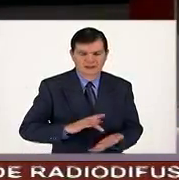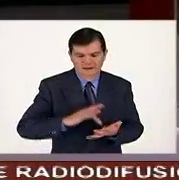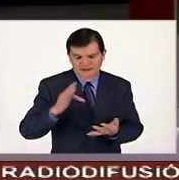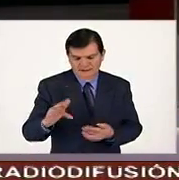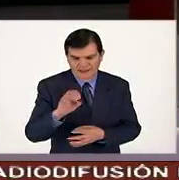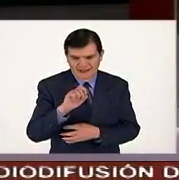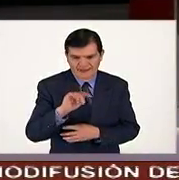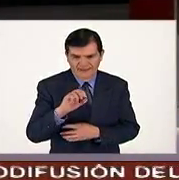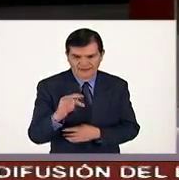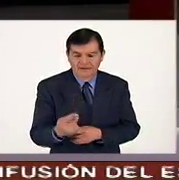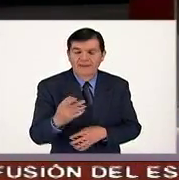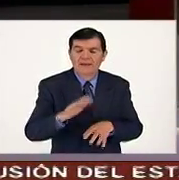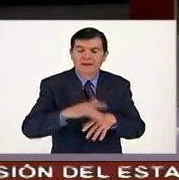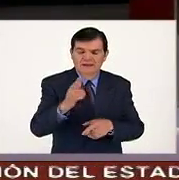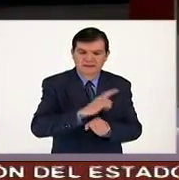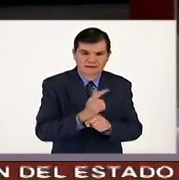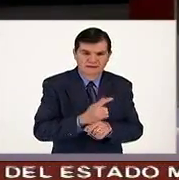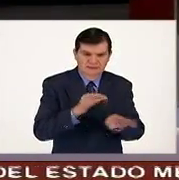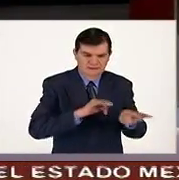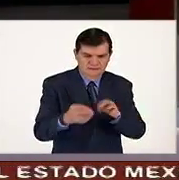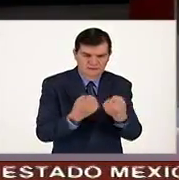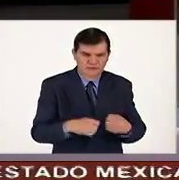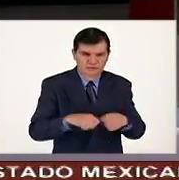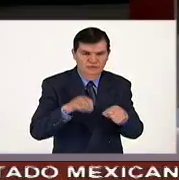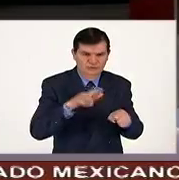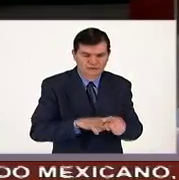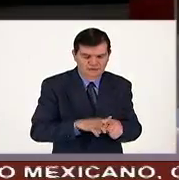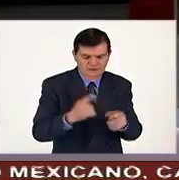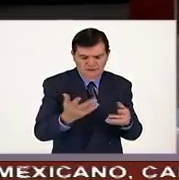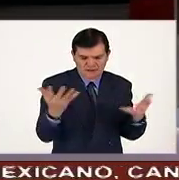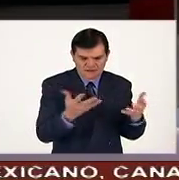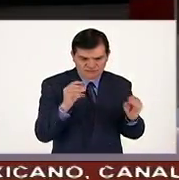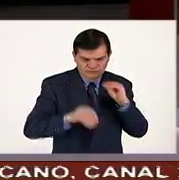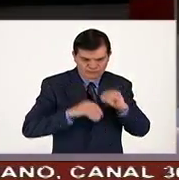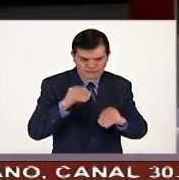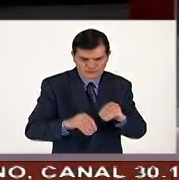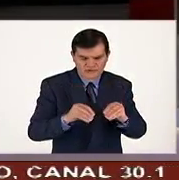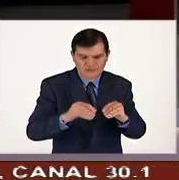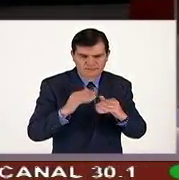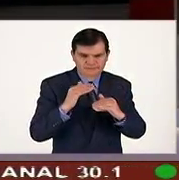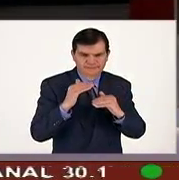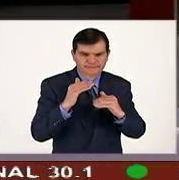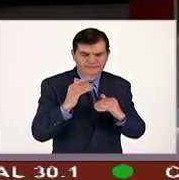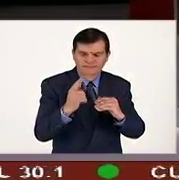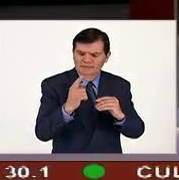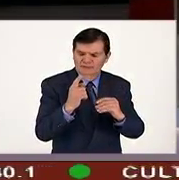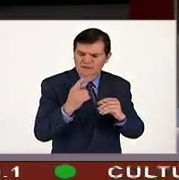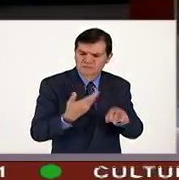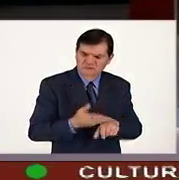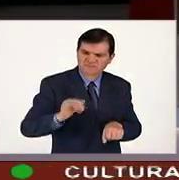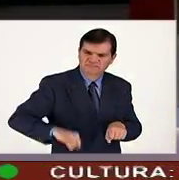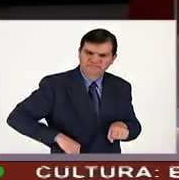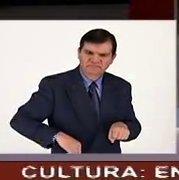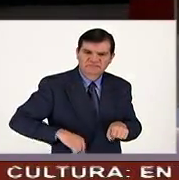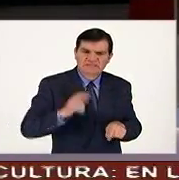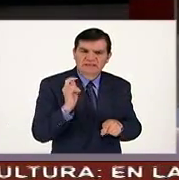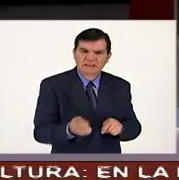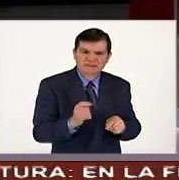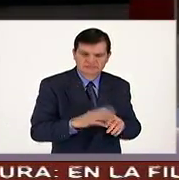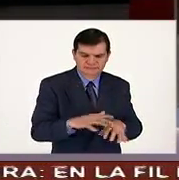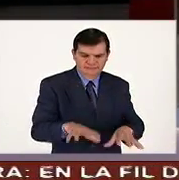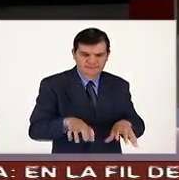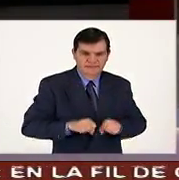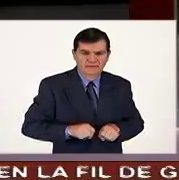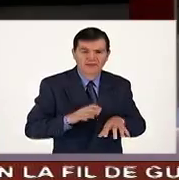Agradezco a Edith Gómez Veloz, ella es licenciada en Trabajo Social y ha desarrollado una etapa muy interesante en el ámbito de la